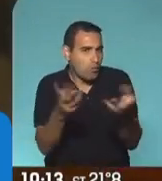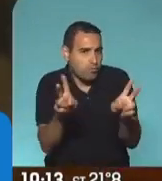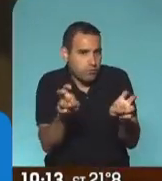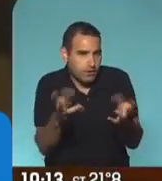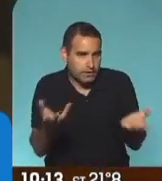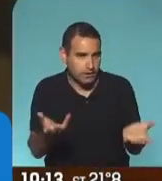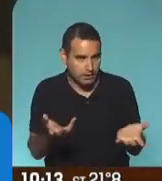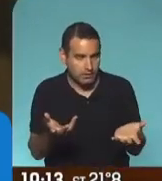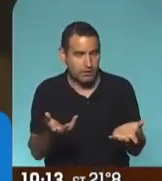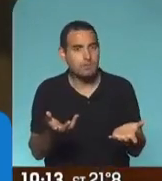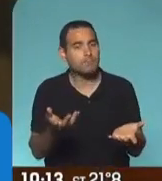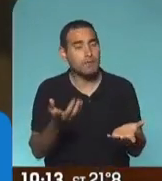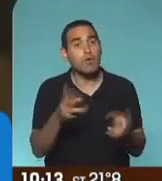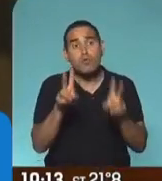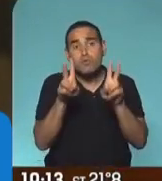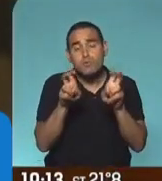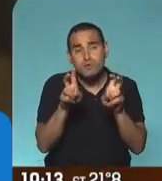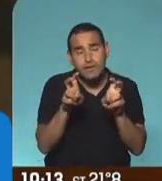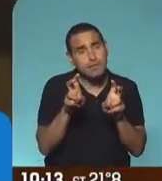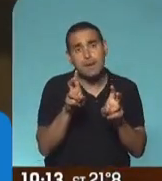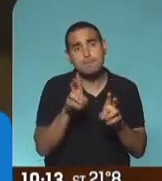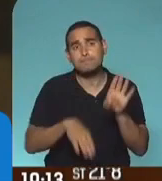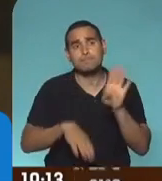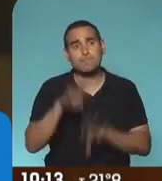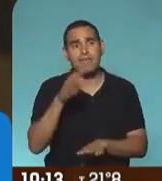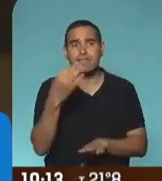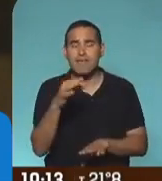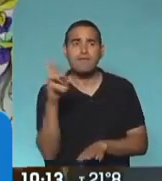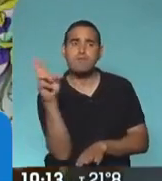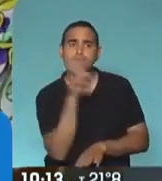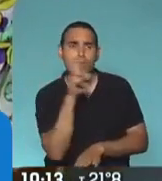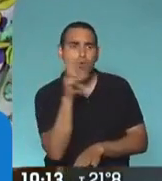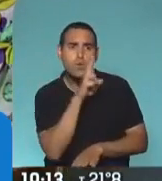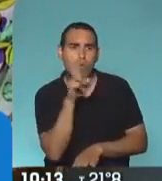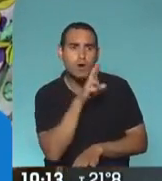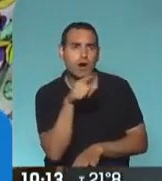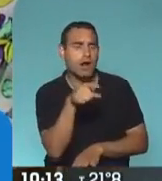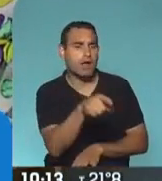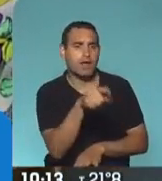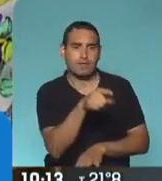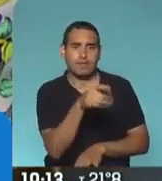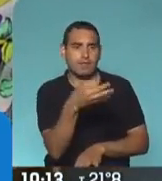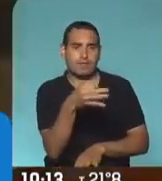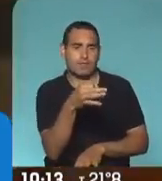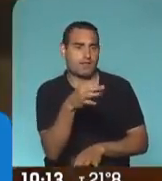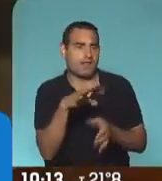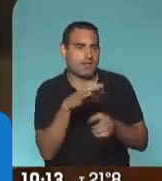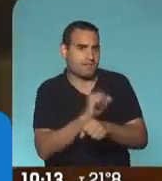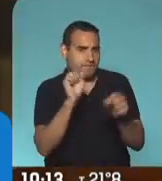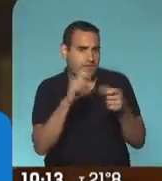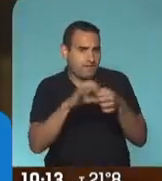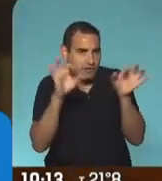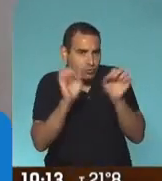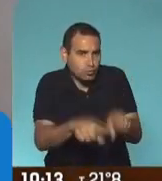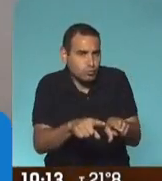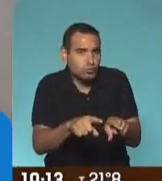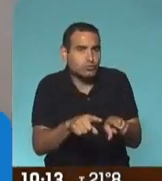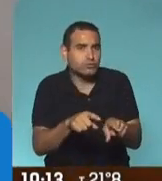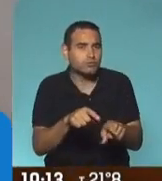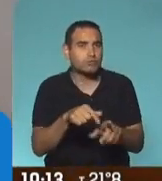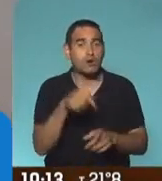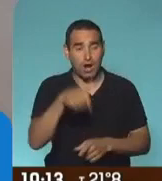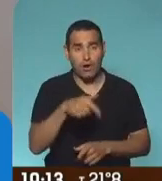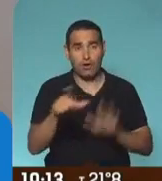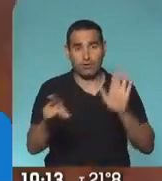tema que principalmente debe sacar a las mujeres de la libertad condicional que hoy tenemos, ya que nos mencionan en el